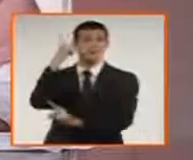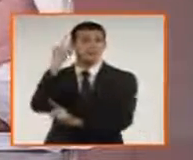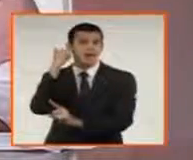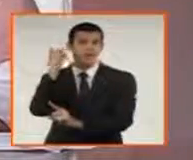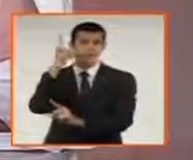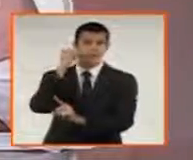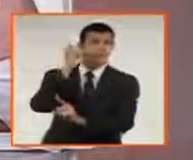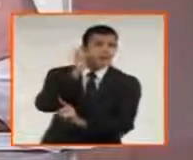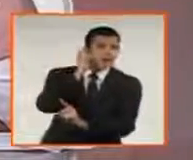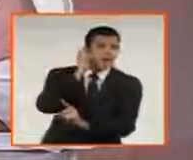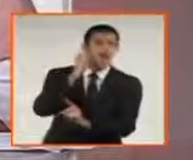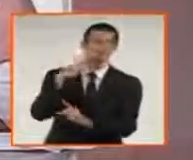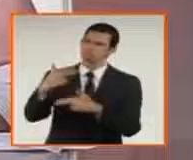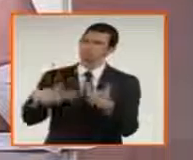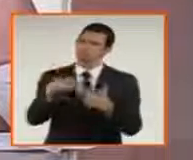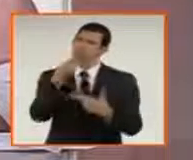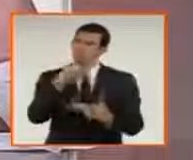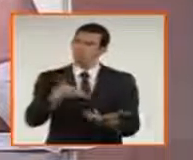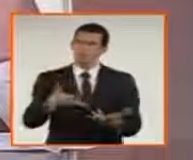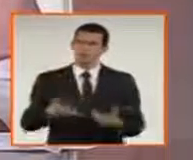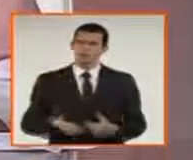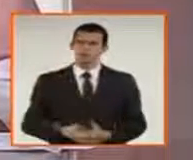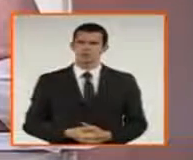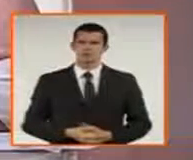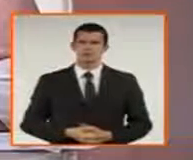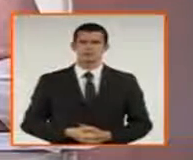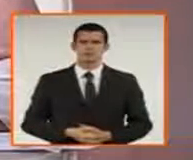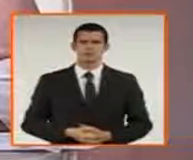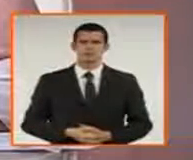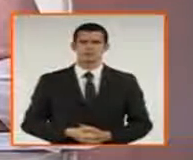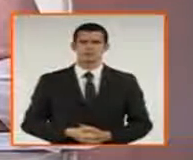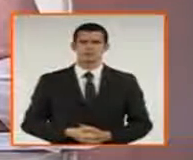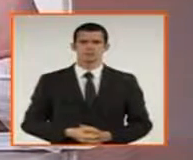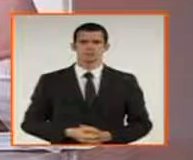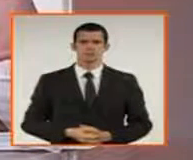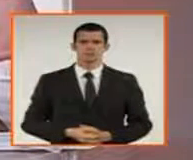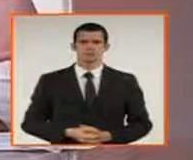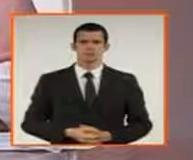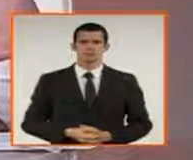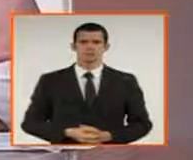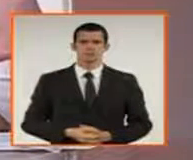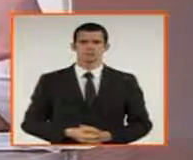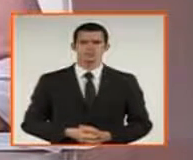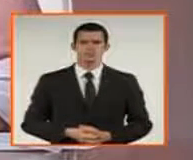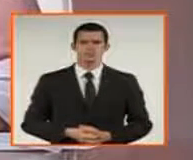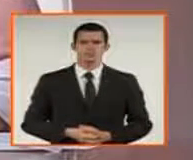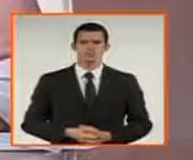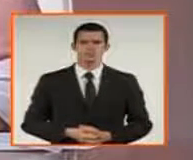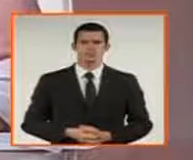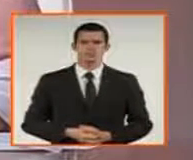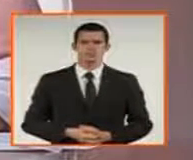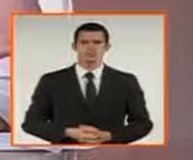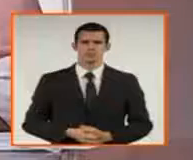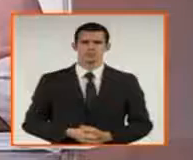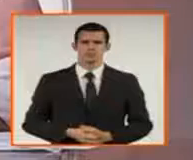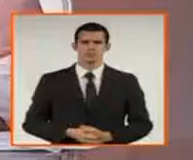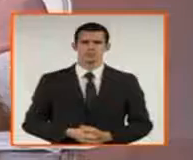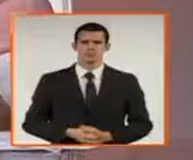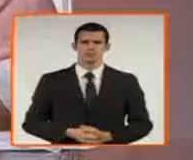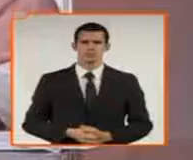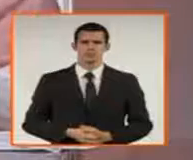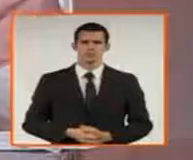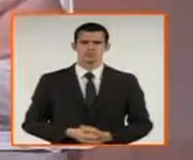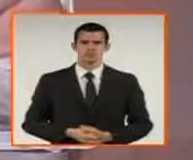una multiplicidad de efectos que irradian a todo el ordenamiento jurídico. Es decir,